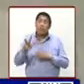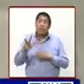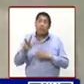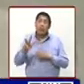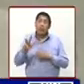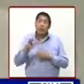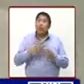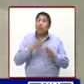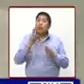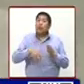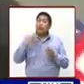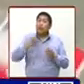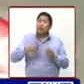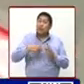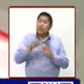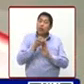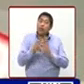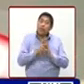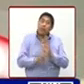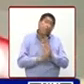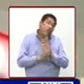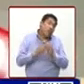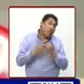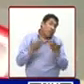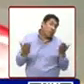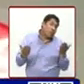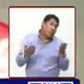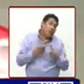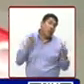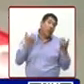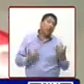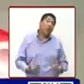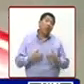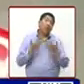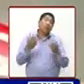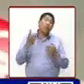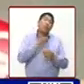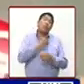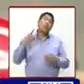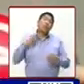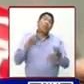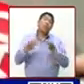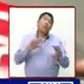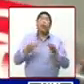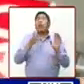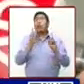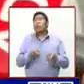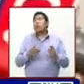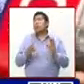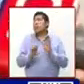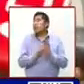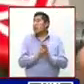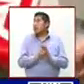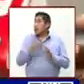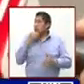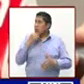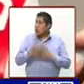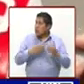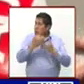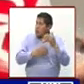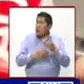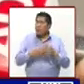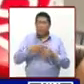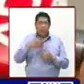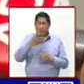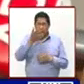363. ¿El resultado del Tribunal Constitucional? A partir de ahora, por favor, diputado, explíquenos. Corresponde que dentro del procedimiento